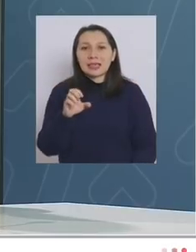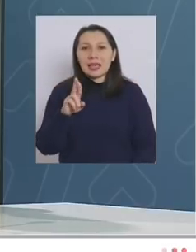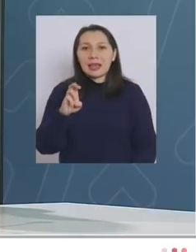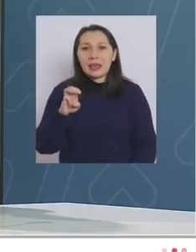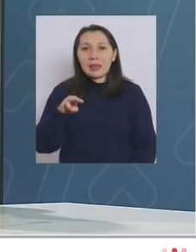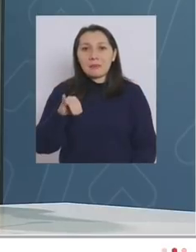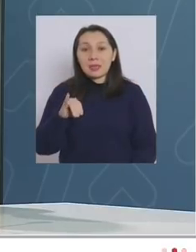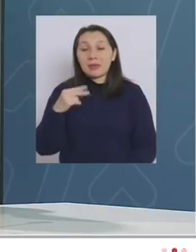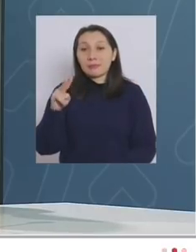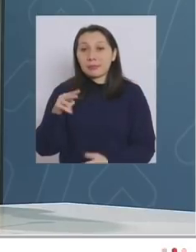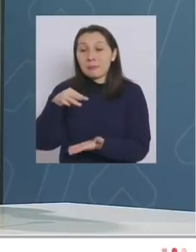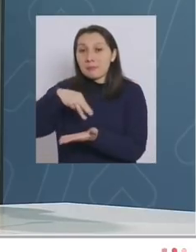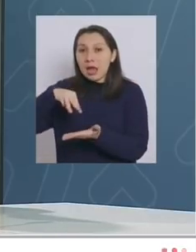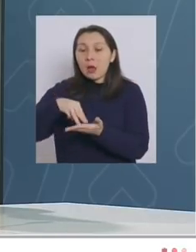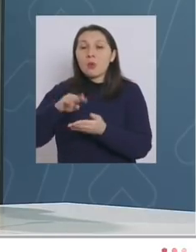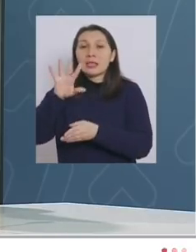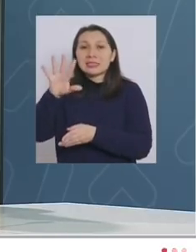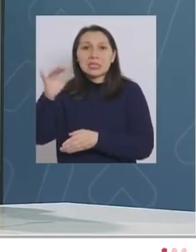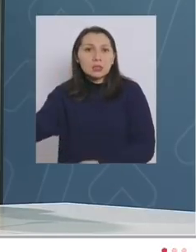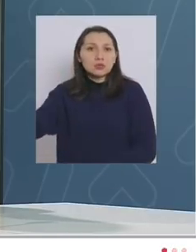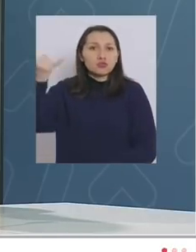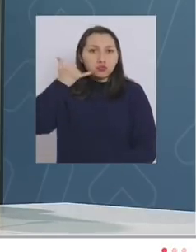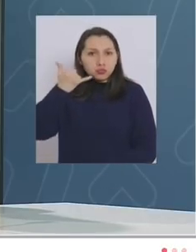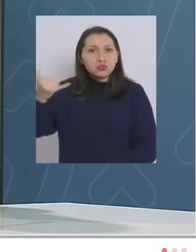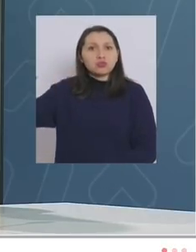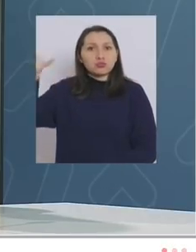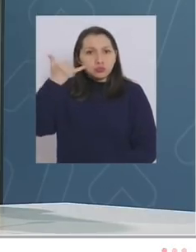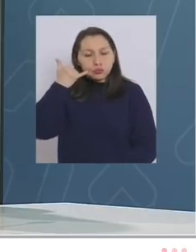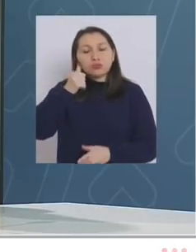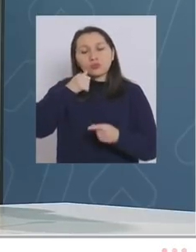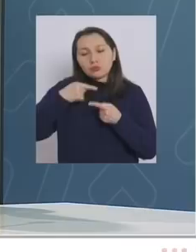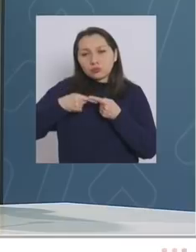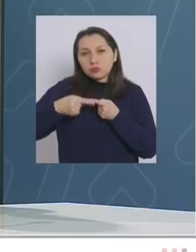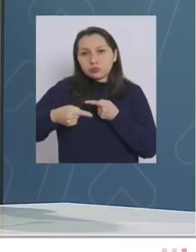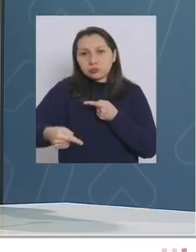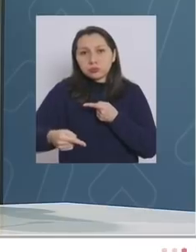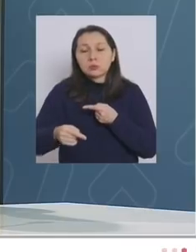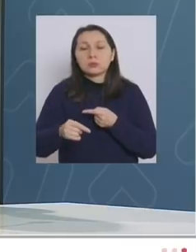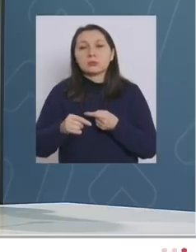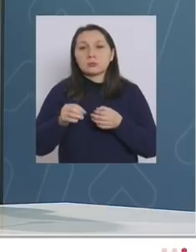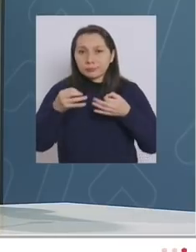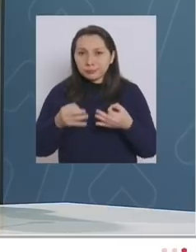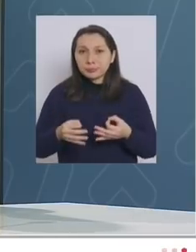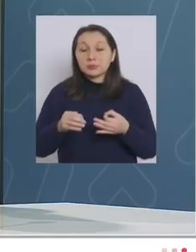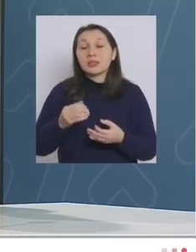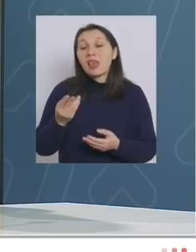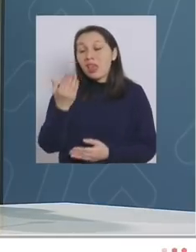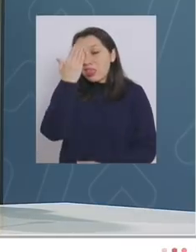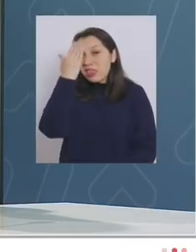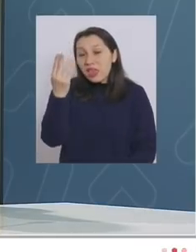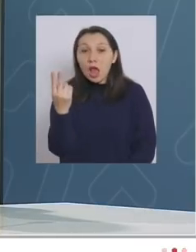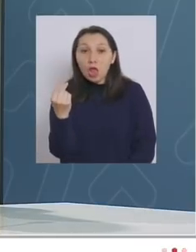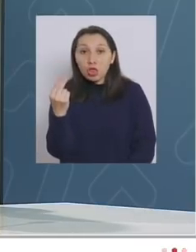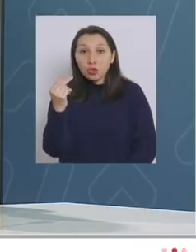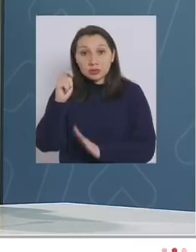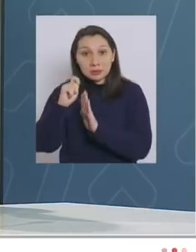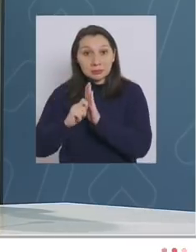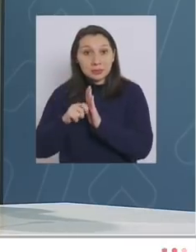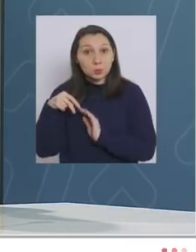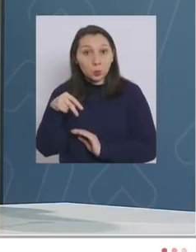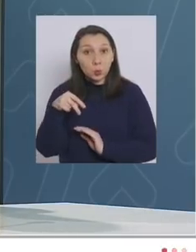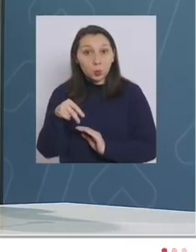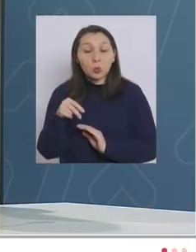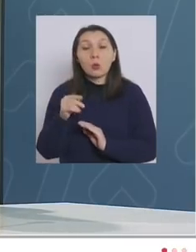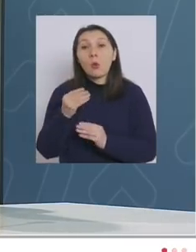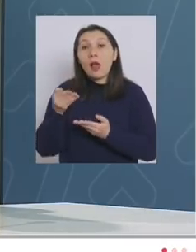Maule. De hecho, recibió 5 llamados de efectivo en ese periodo. Y además, el día 12 de ese mismo mes,